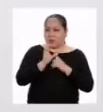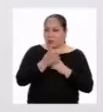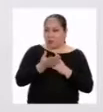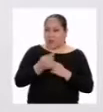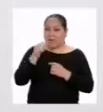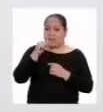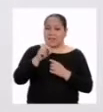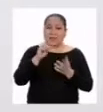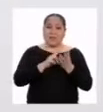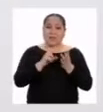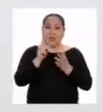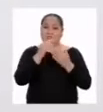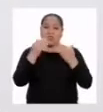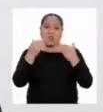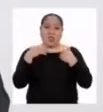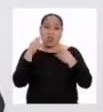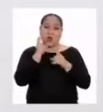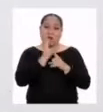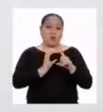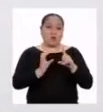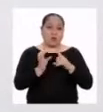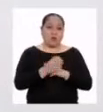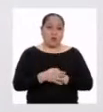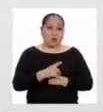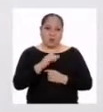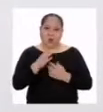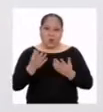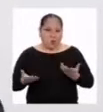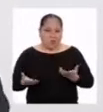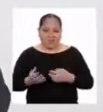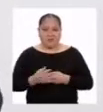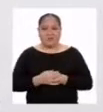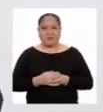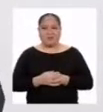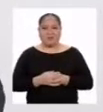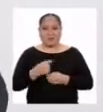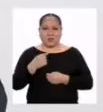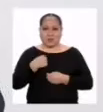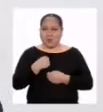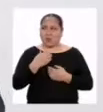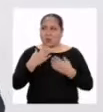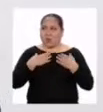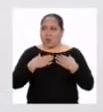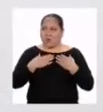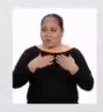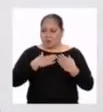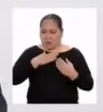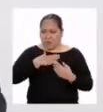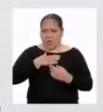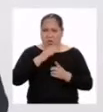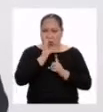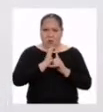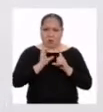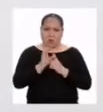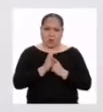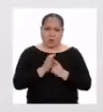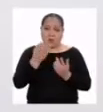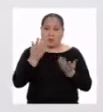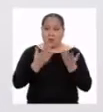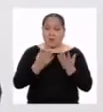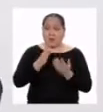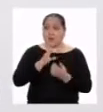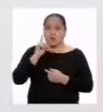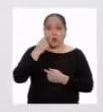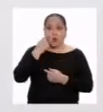persona sin cultura. Eso no existe. Yo tengo una cultura. Tal vez no